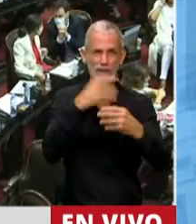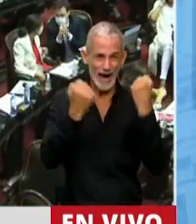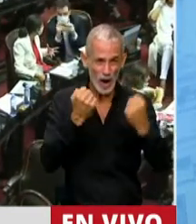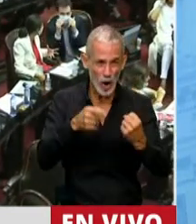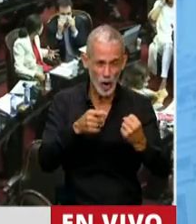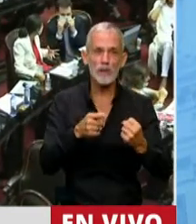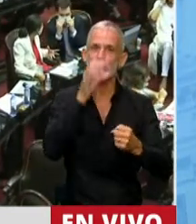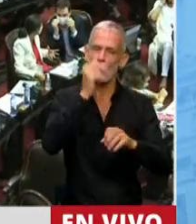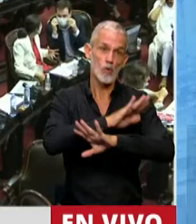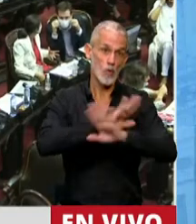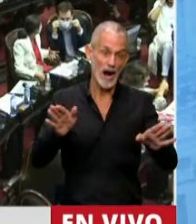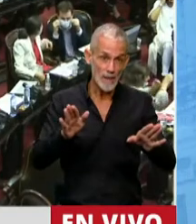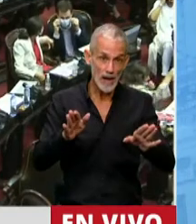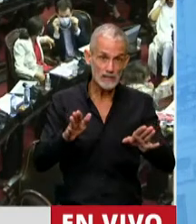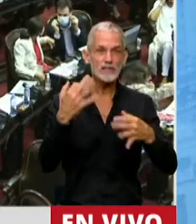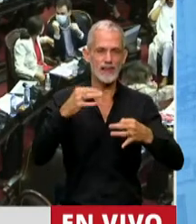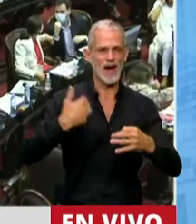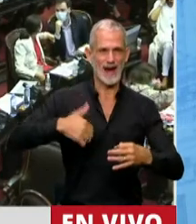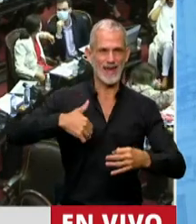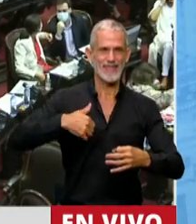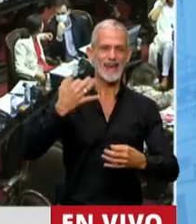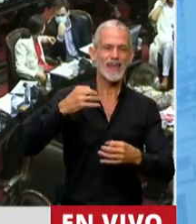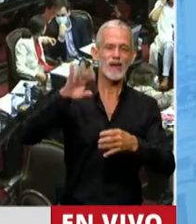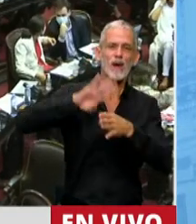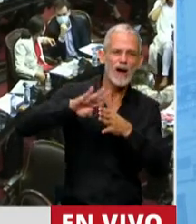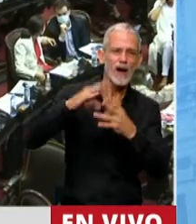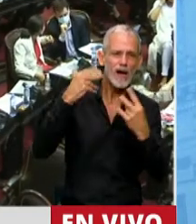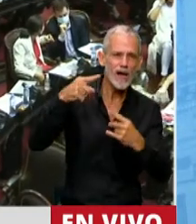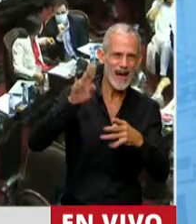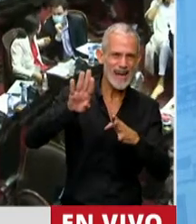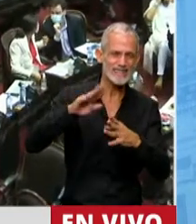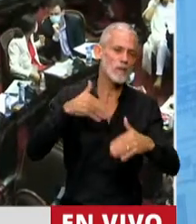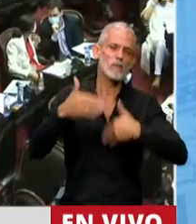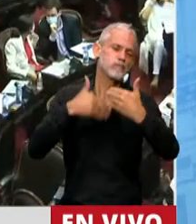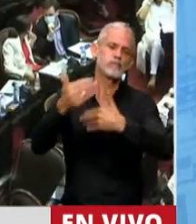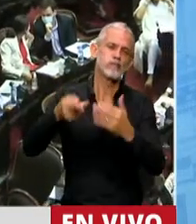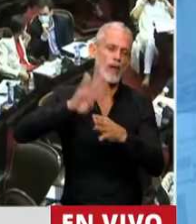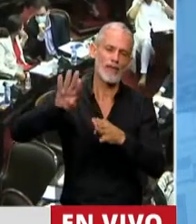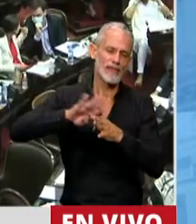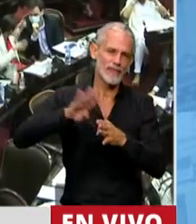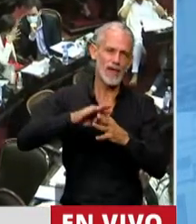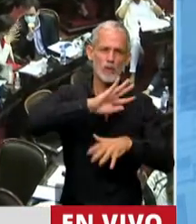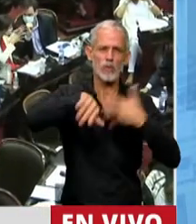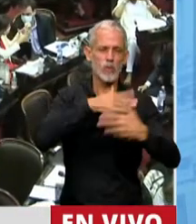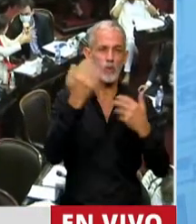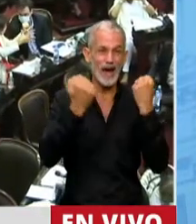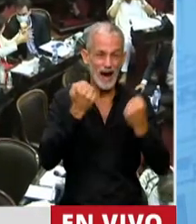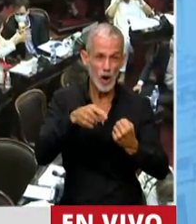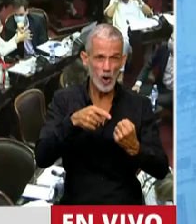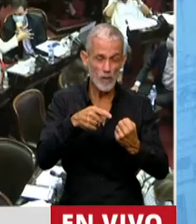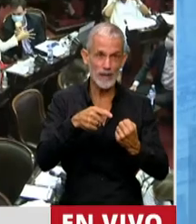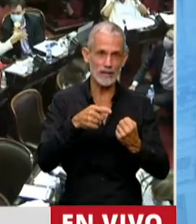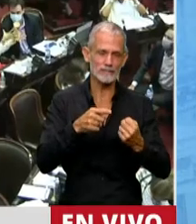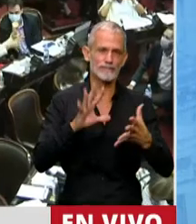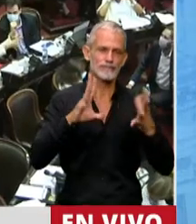realmente nunca más, presidente, la Argentina tenga que estar sometida a estos procesos de grandes crisis económicas que nos